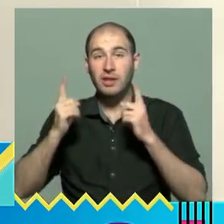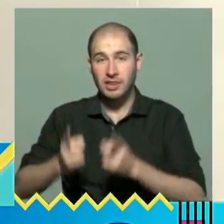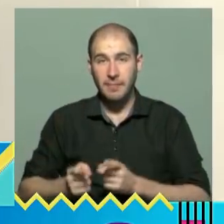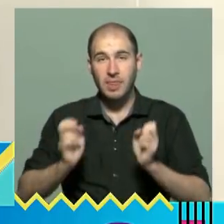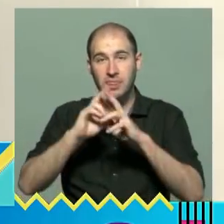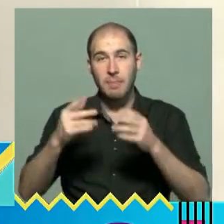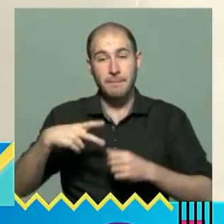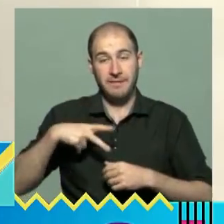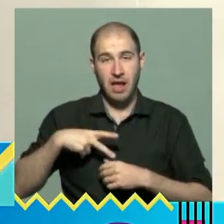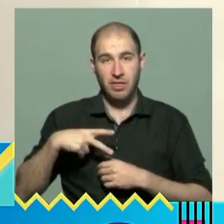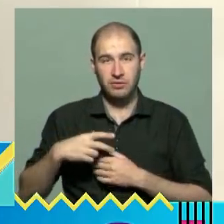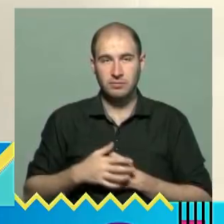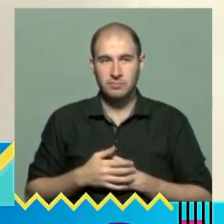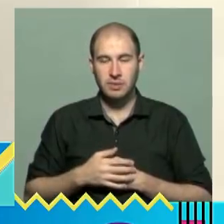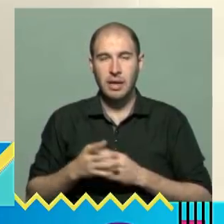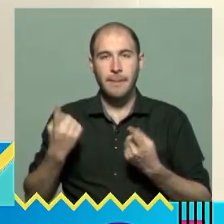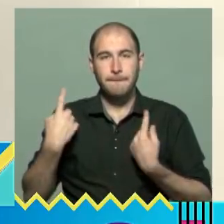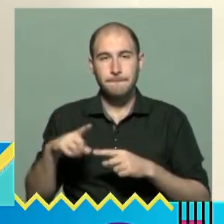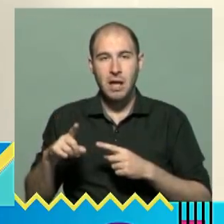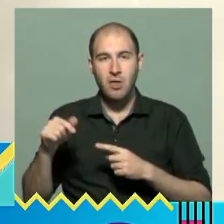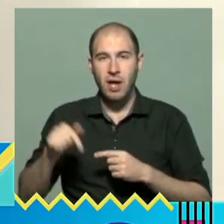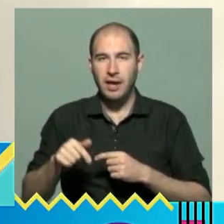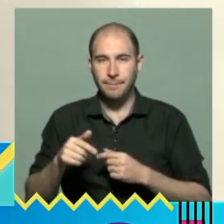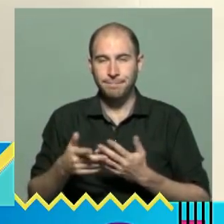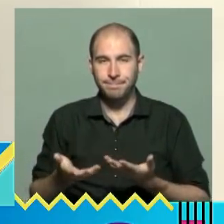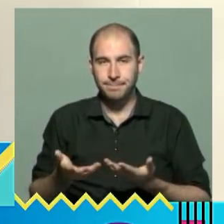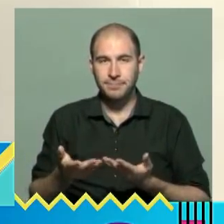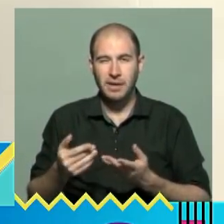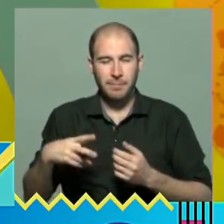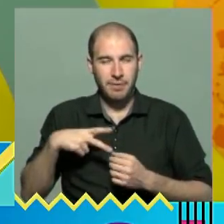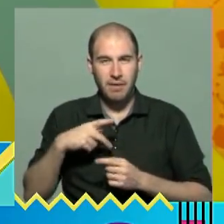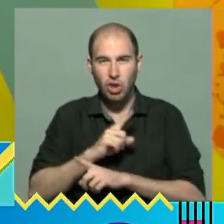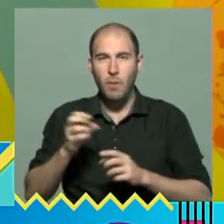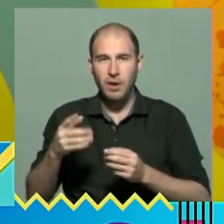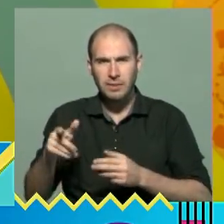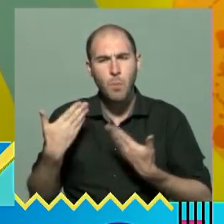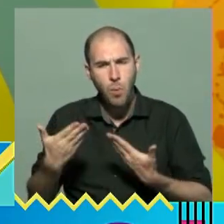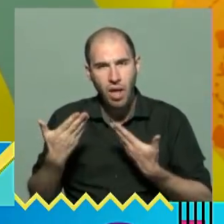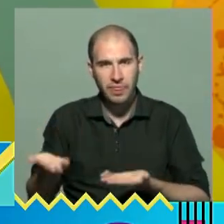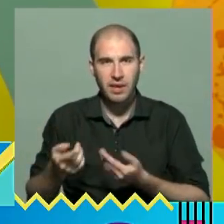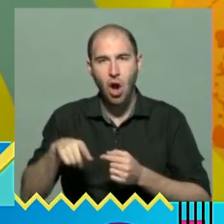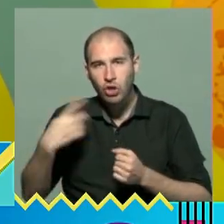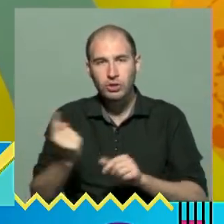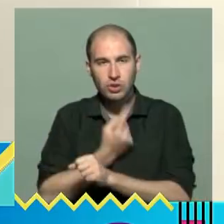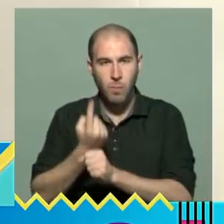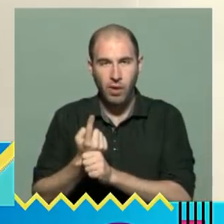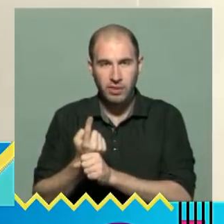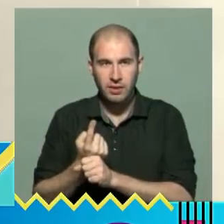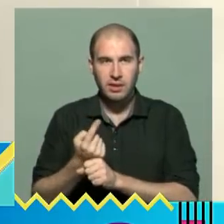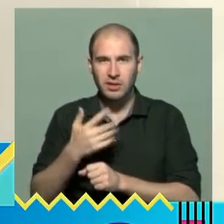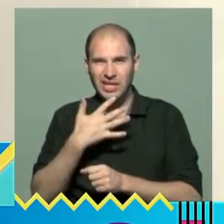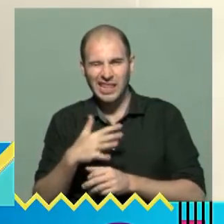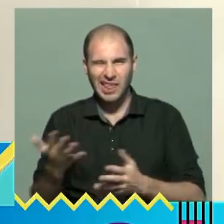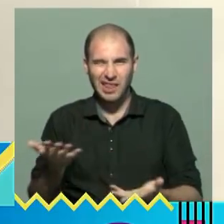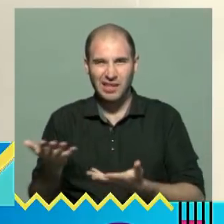que ver con la intimidad, pero que en cierto punto no están vistos como esa intimidad, porque esa sí se puede y otra no, no se entiende mucho lo que